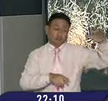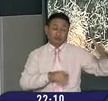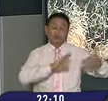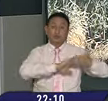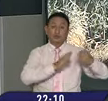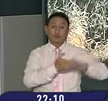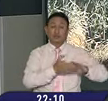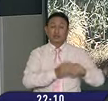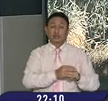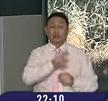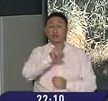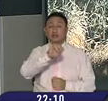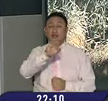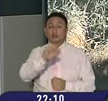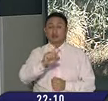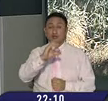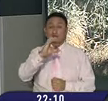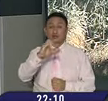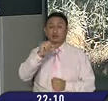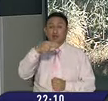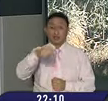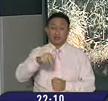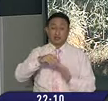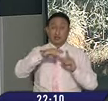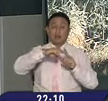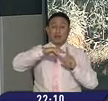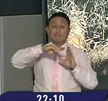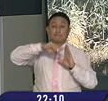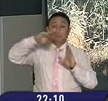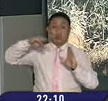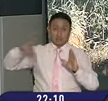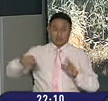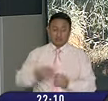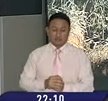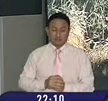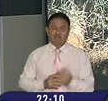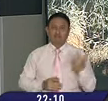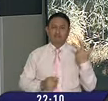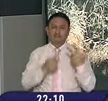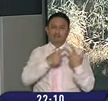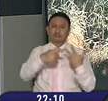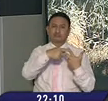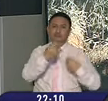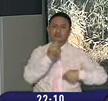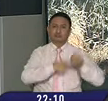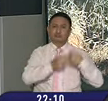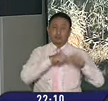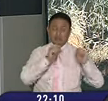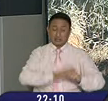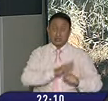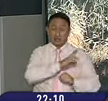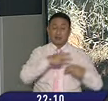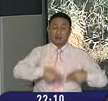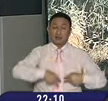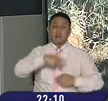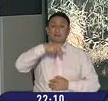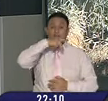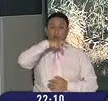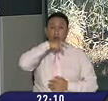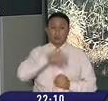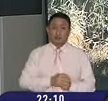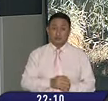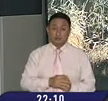comunidad de Río Caña, en Montecristi, provincia de Manabí. Los tres eran comerciantes oriundos de Puerto Viejo. A ellos